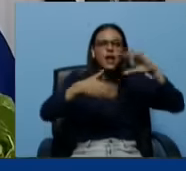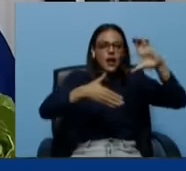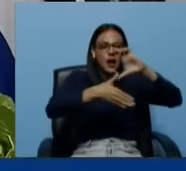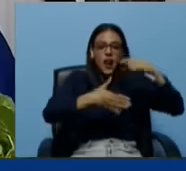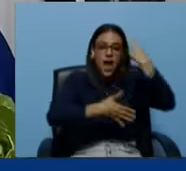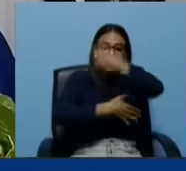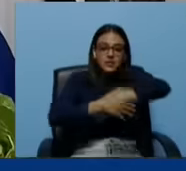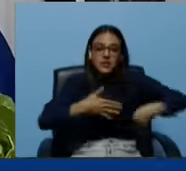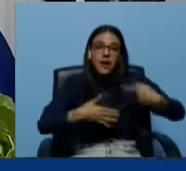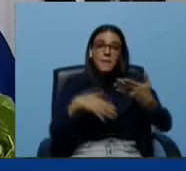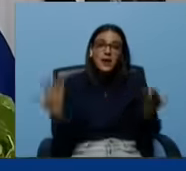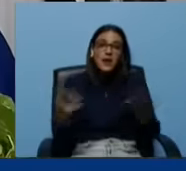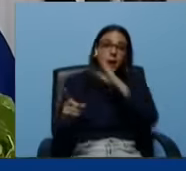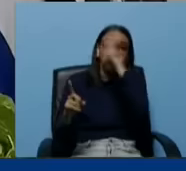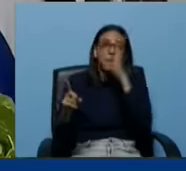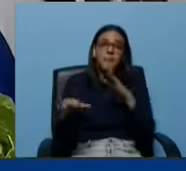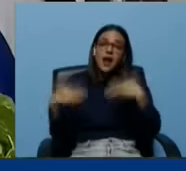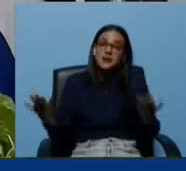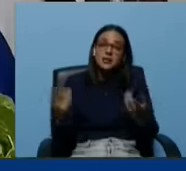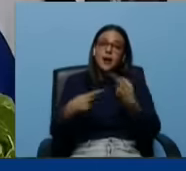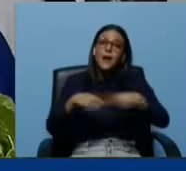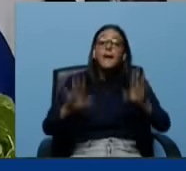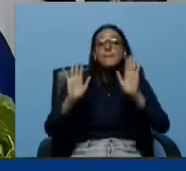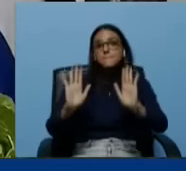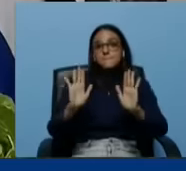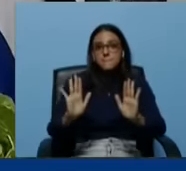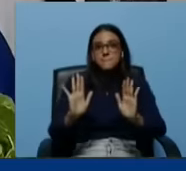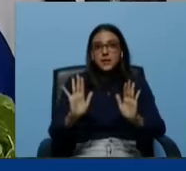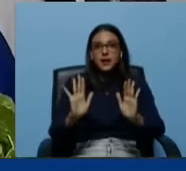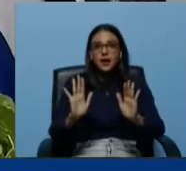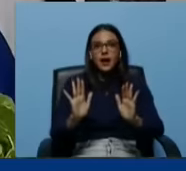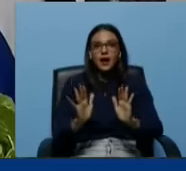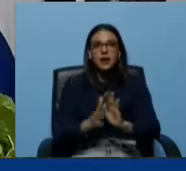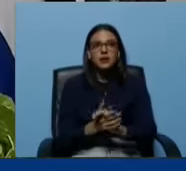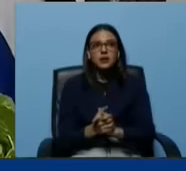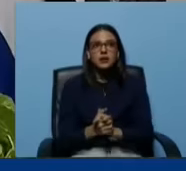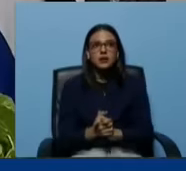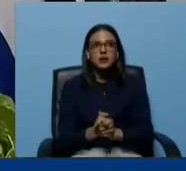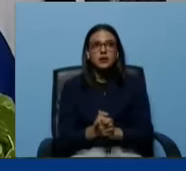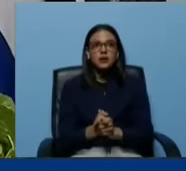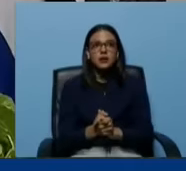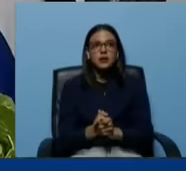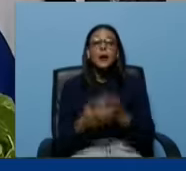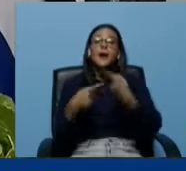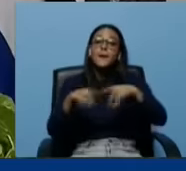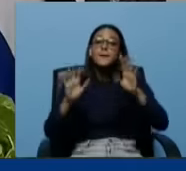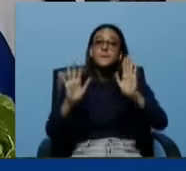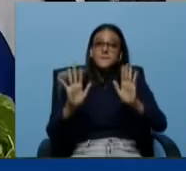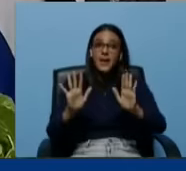El gigante. Pero con ese gobierno que tiene de Lula,